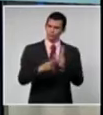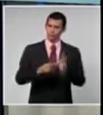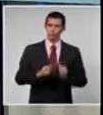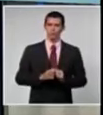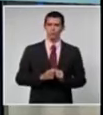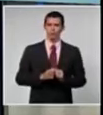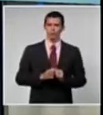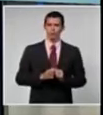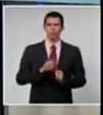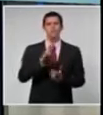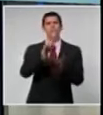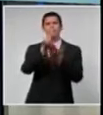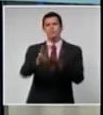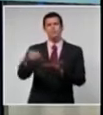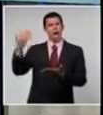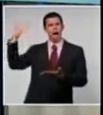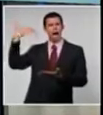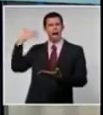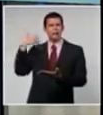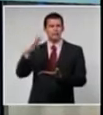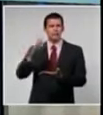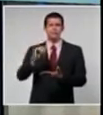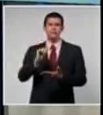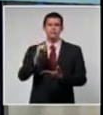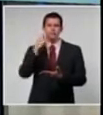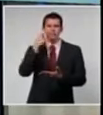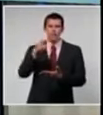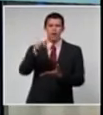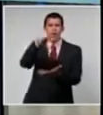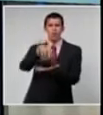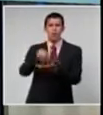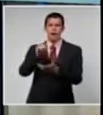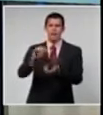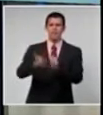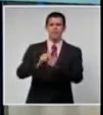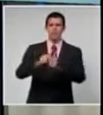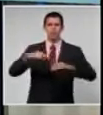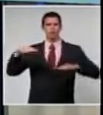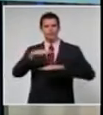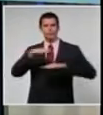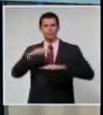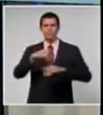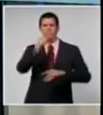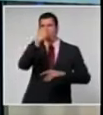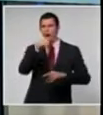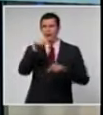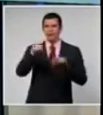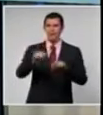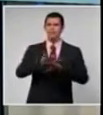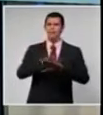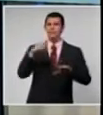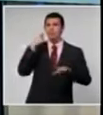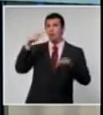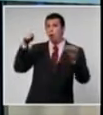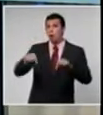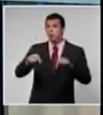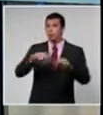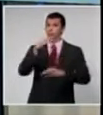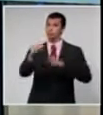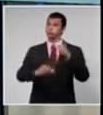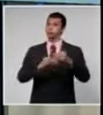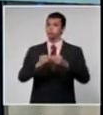desde la visita gubernamental, fue la EIDE de Ciego de Ávila. Ya se aprecia un cambio en esa escuela de iniciación